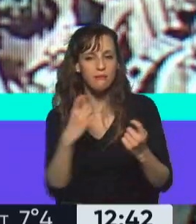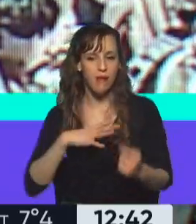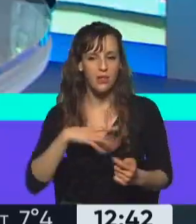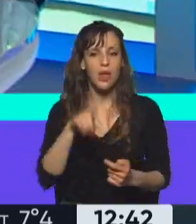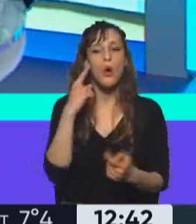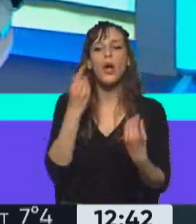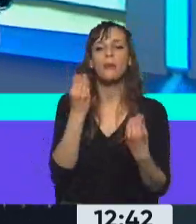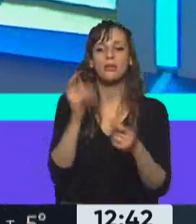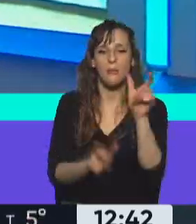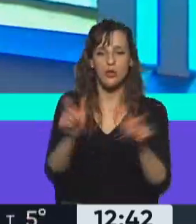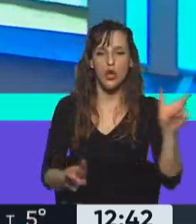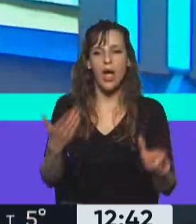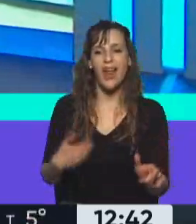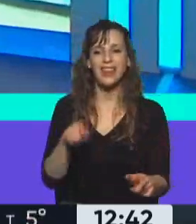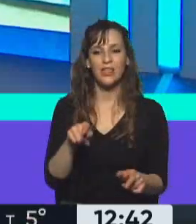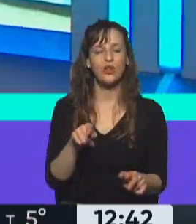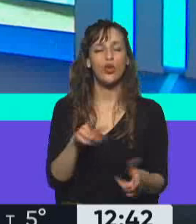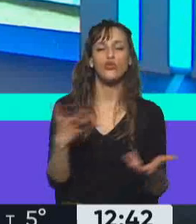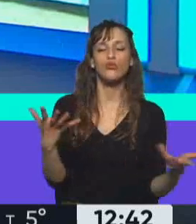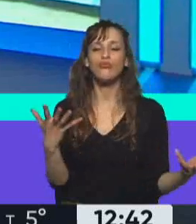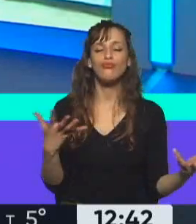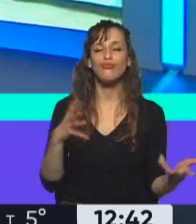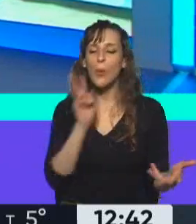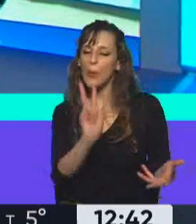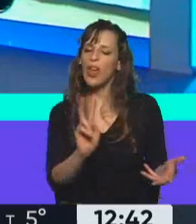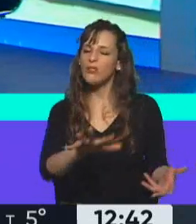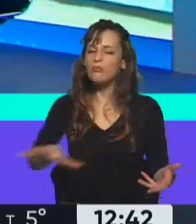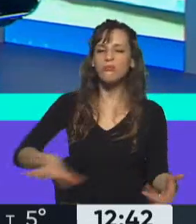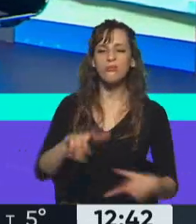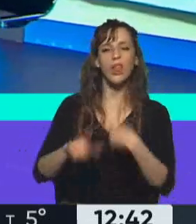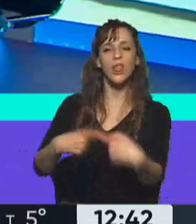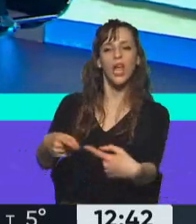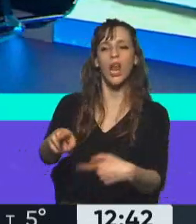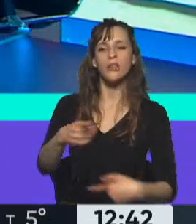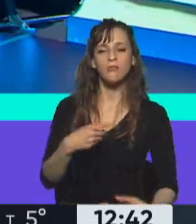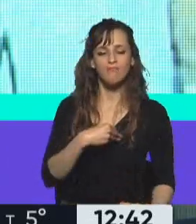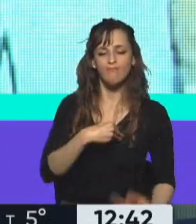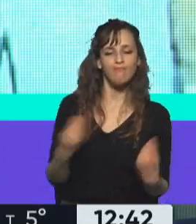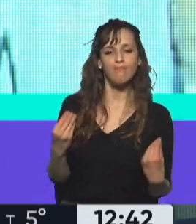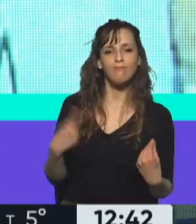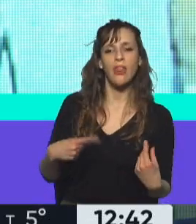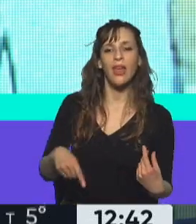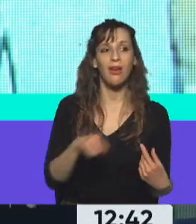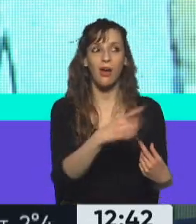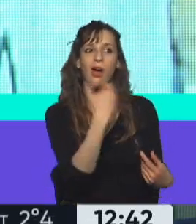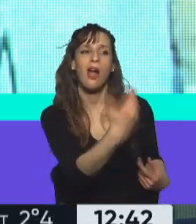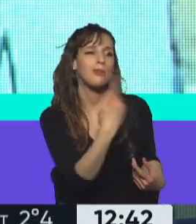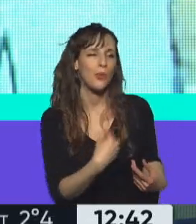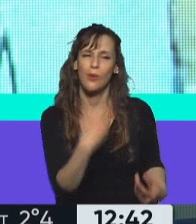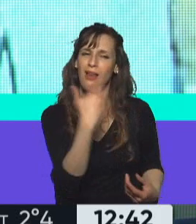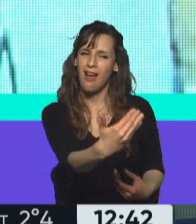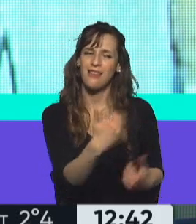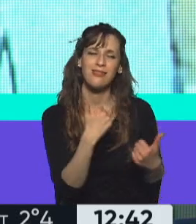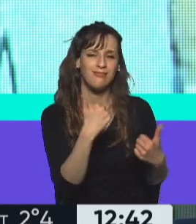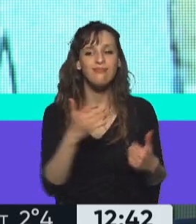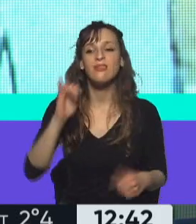indígenas? ¿Lo integra, lo siente propio, lo mira medio de reojo? ¿Cómo lo sentís vos? Te agradezco mucho la pregunta, porque es